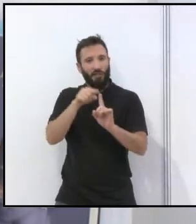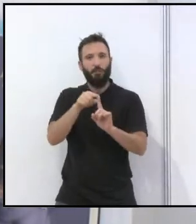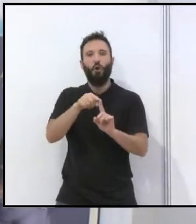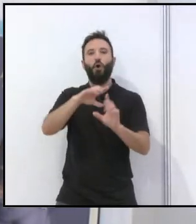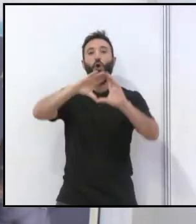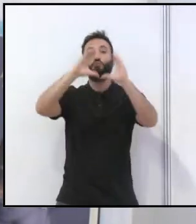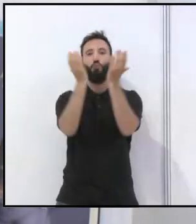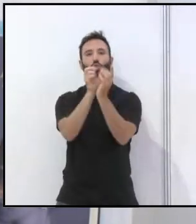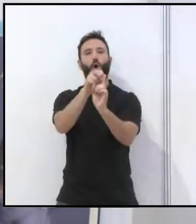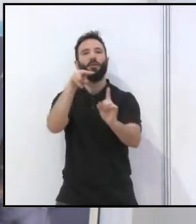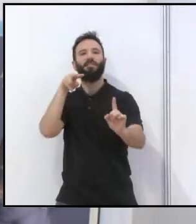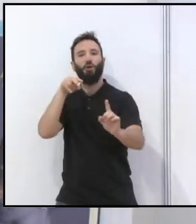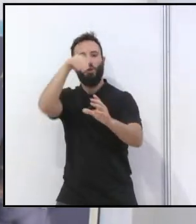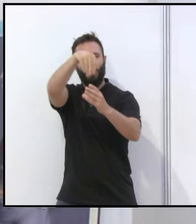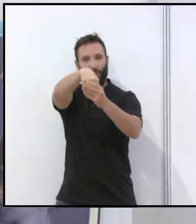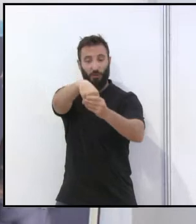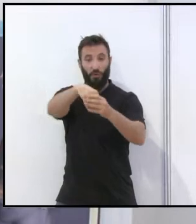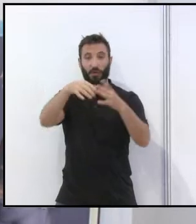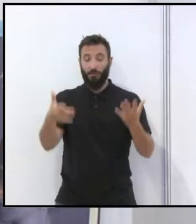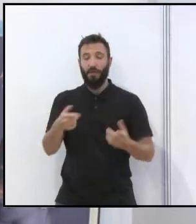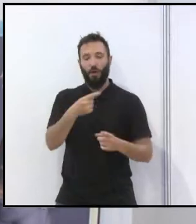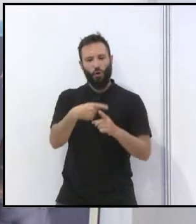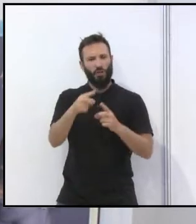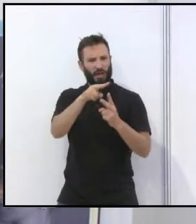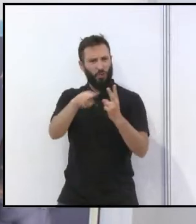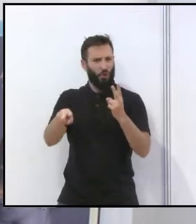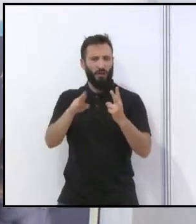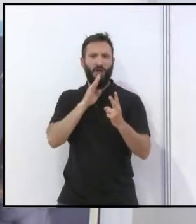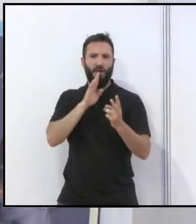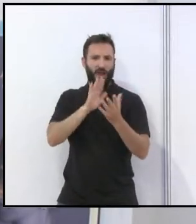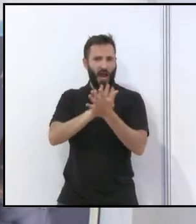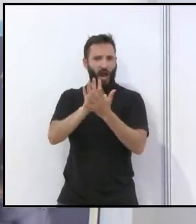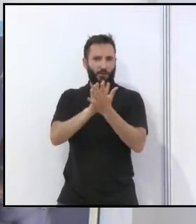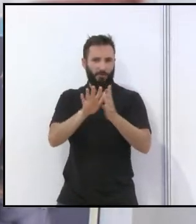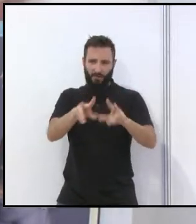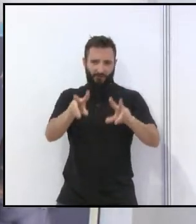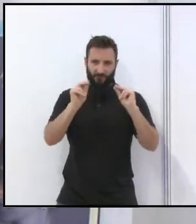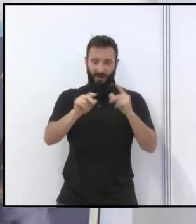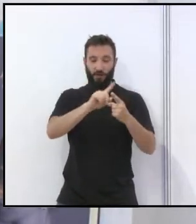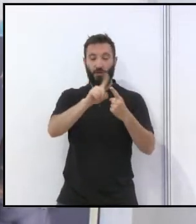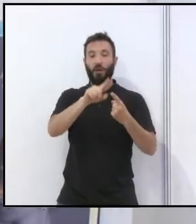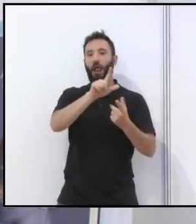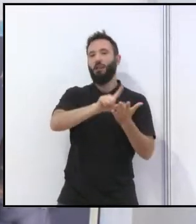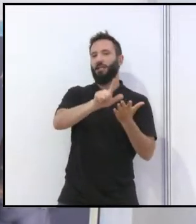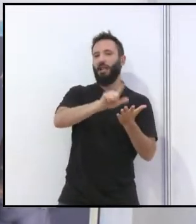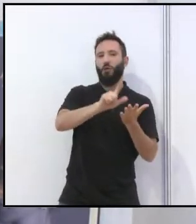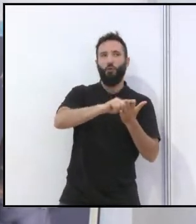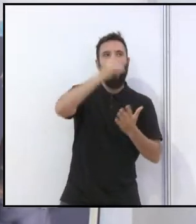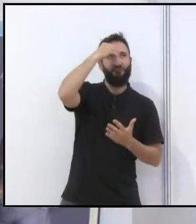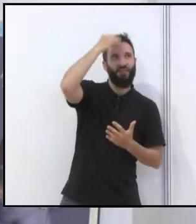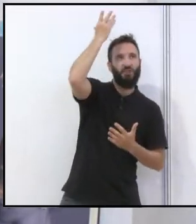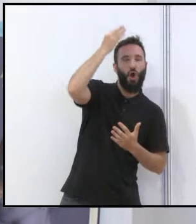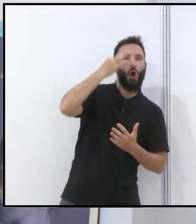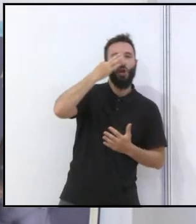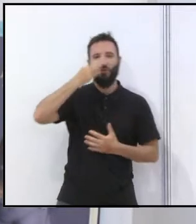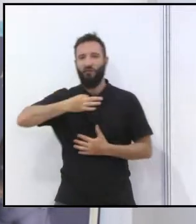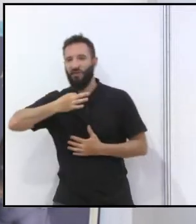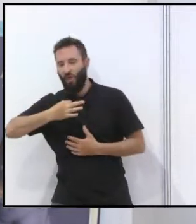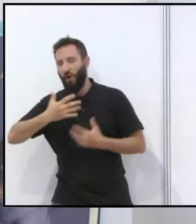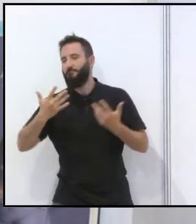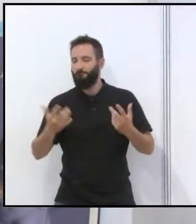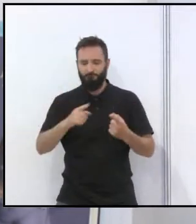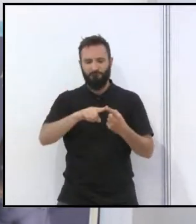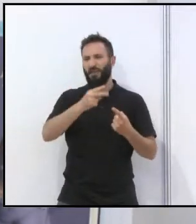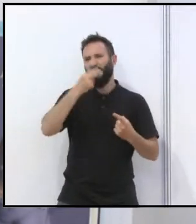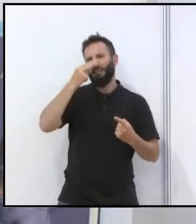luego ya termino con dos cosas de lo que estaban comentando. La literatura, lo que estamos hablando, la ficción, la no ficción, ¿por qué es interesante? Porque